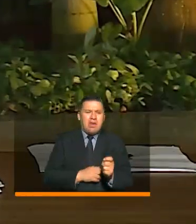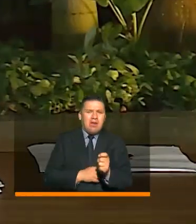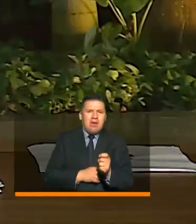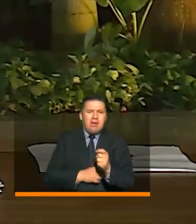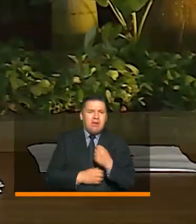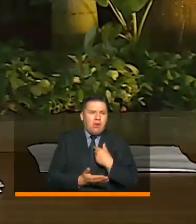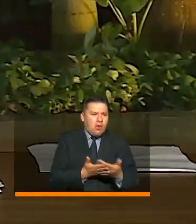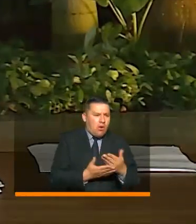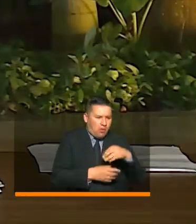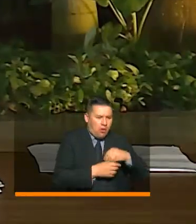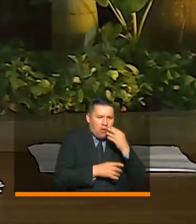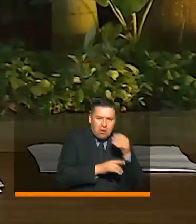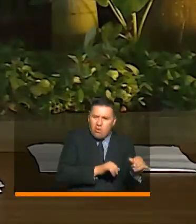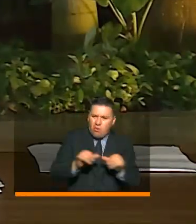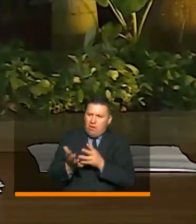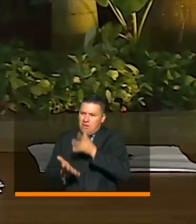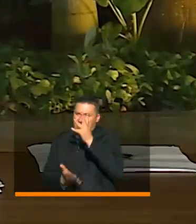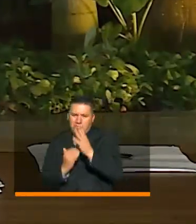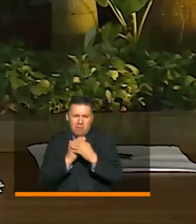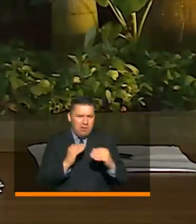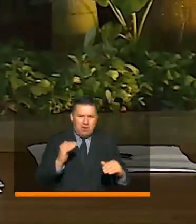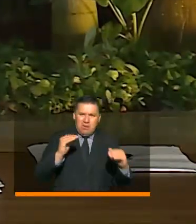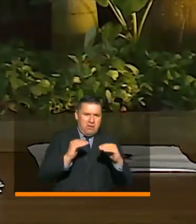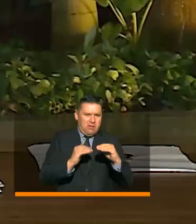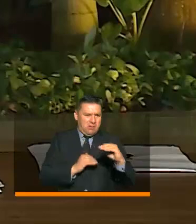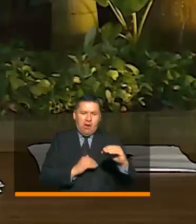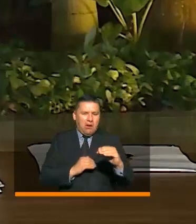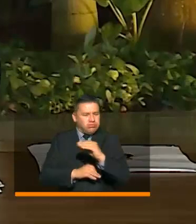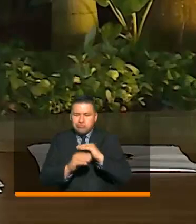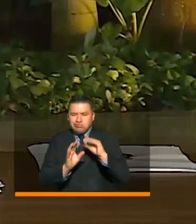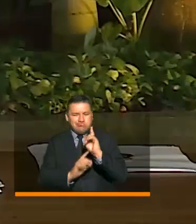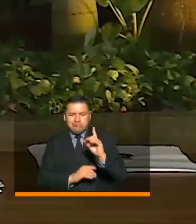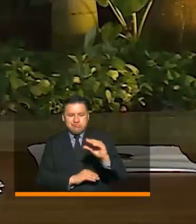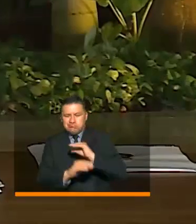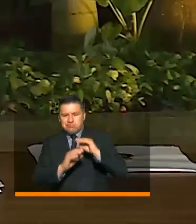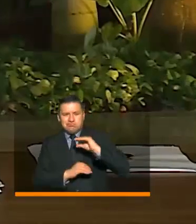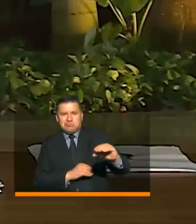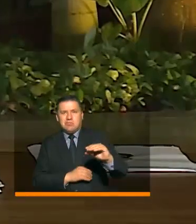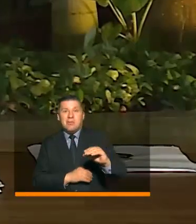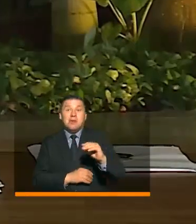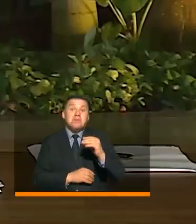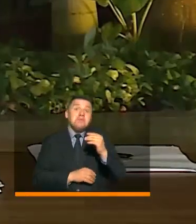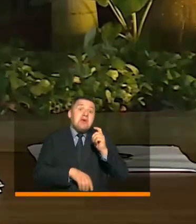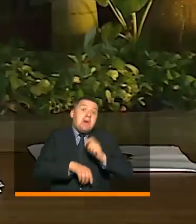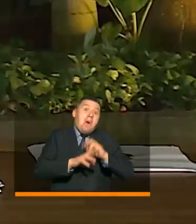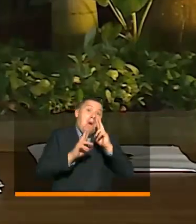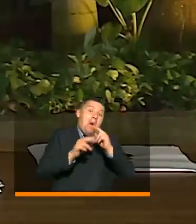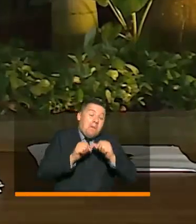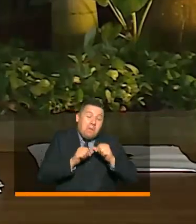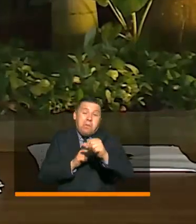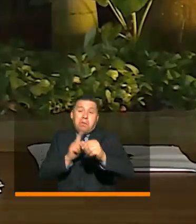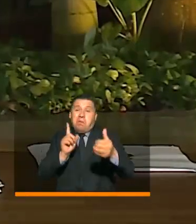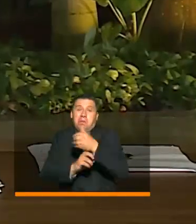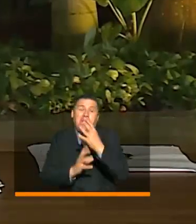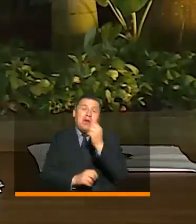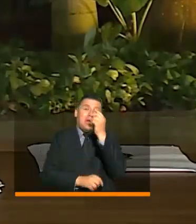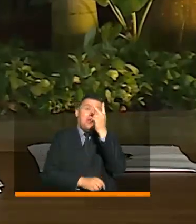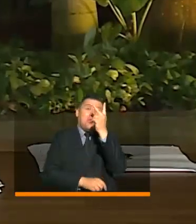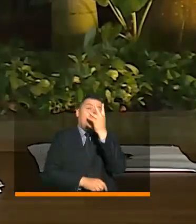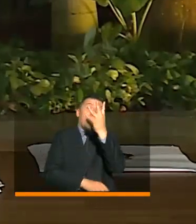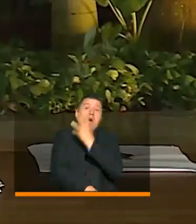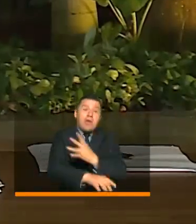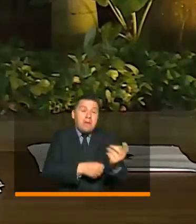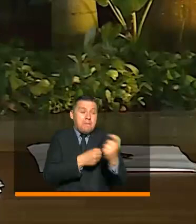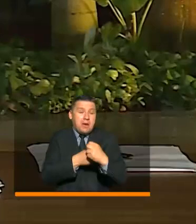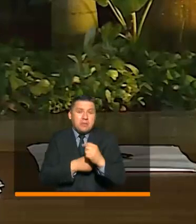de su consumo, pero adicionalmente, que es muy importante, la idea es proyectar en el tiempo y llegar a cerca de 4 millones de hogares.